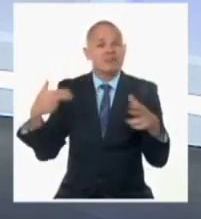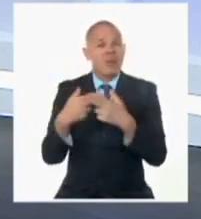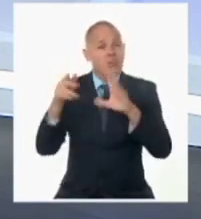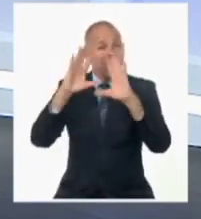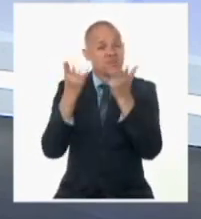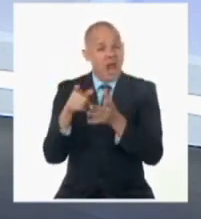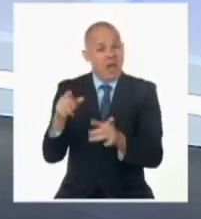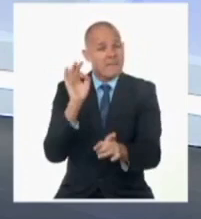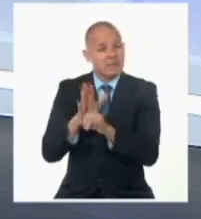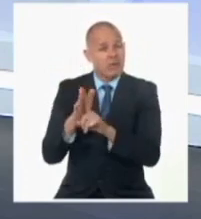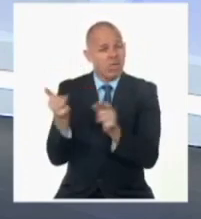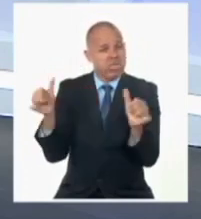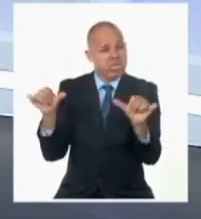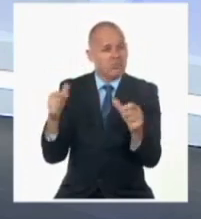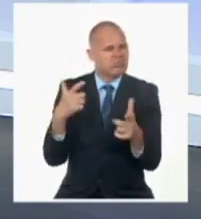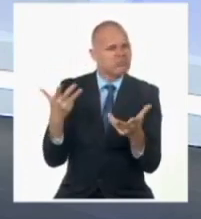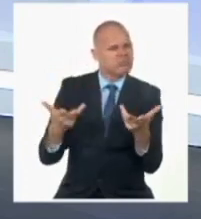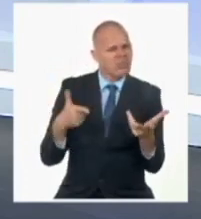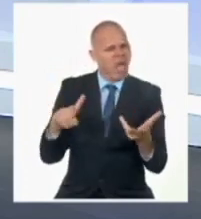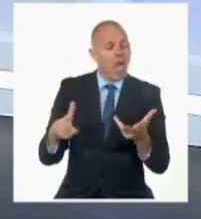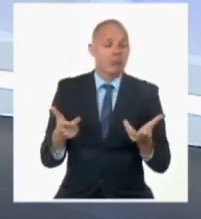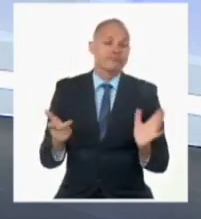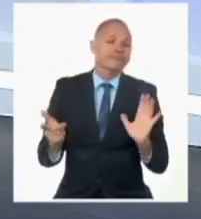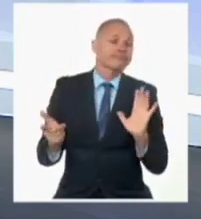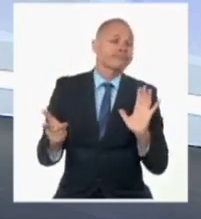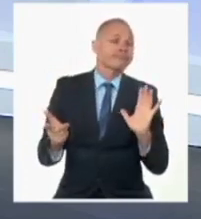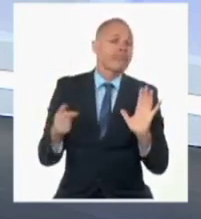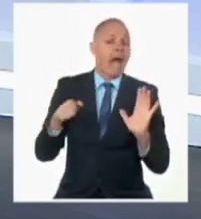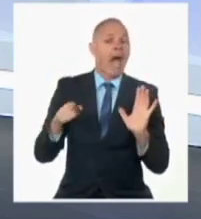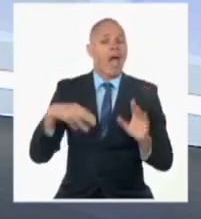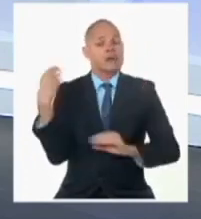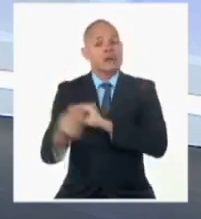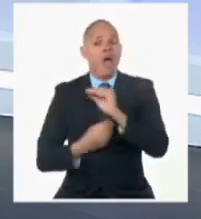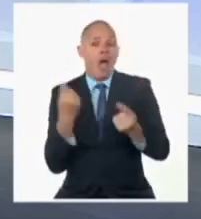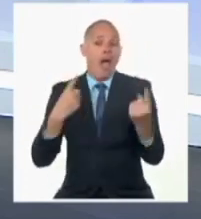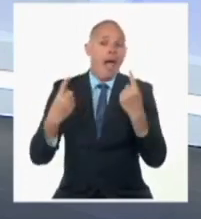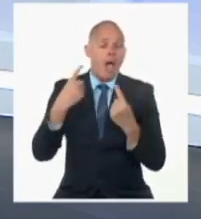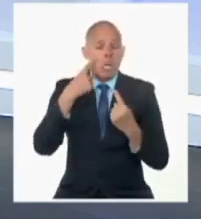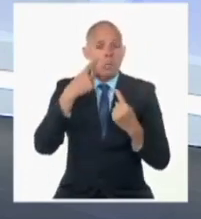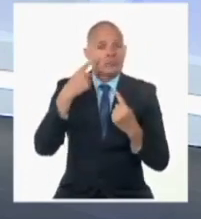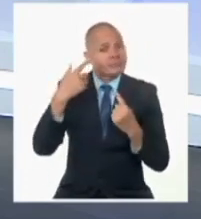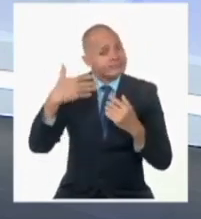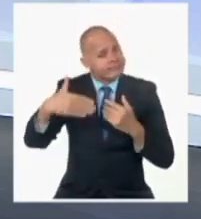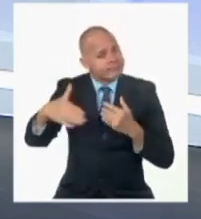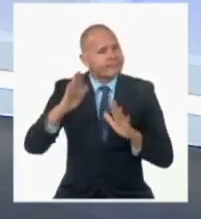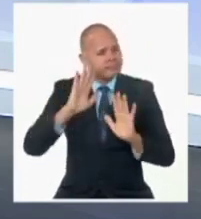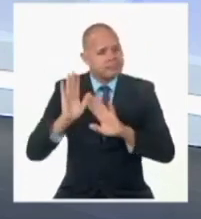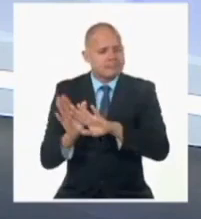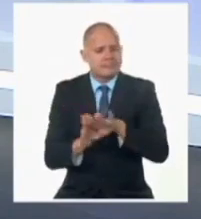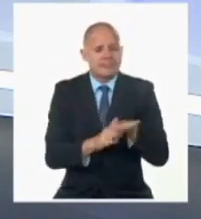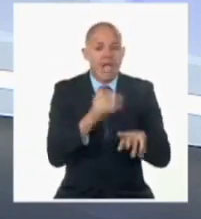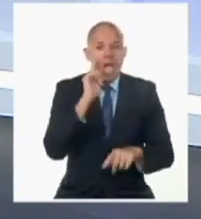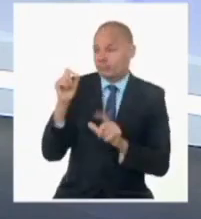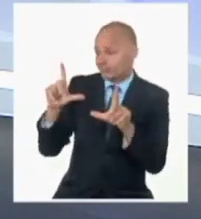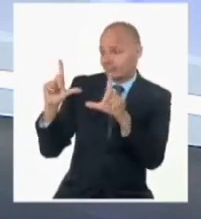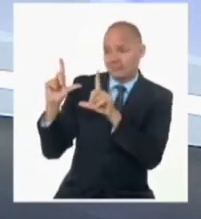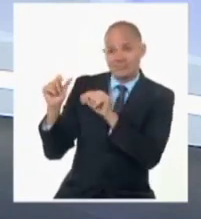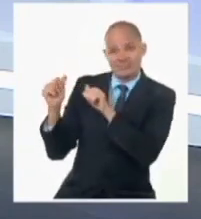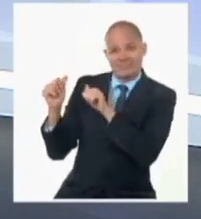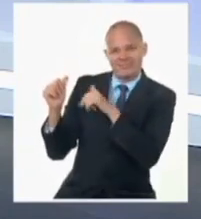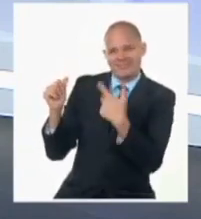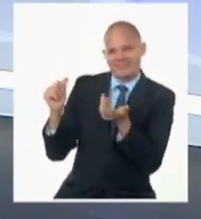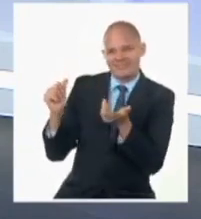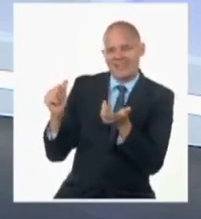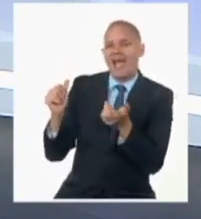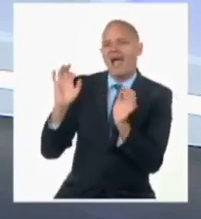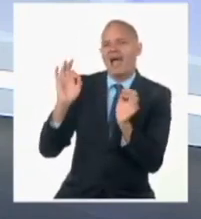generar renovación sin paternalismo. Pero bueno, eso es un tema que lo tocaremos más adelante. Ya están viendo a mis espaldas el medallero, vamos a actualizarlo. Aquí están